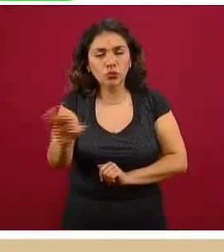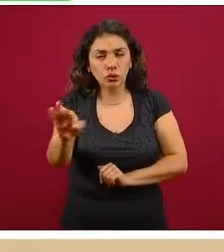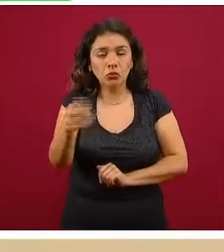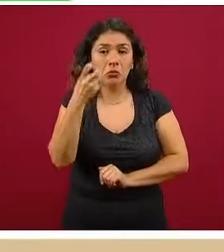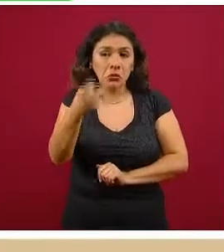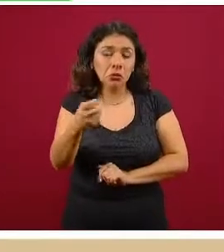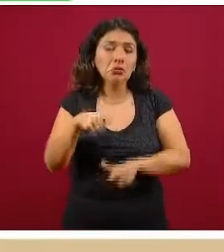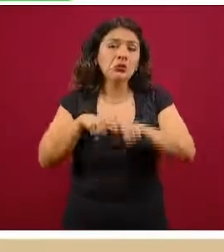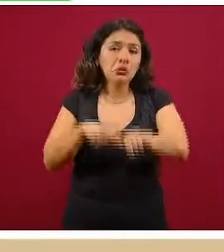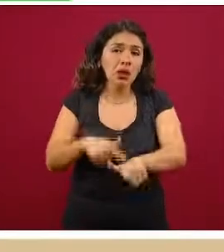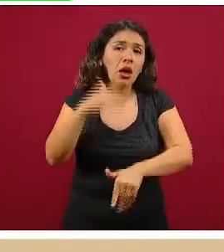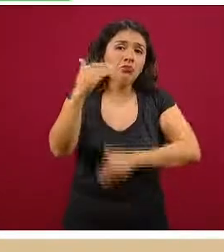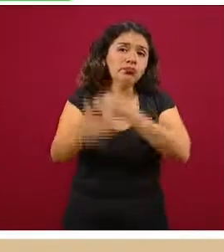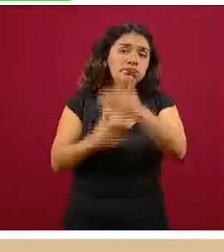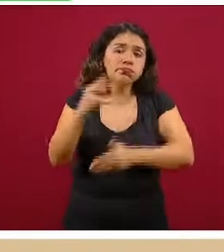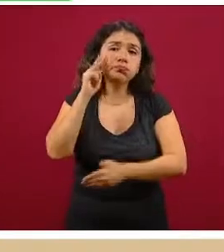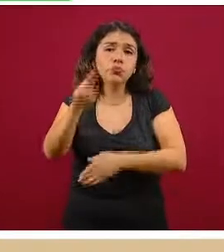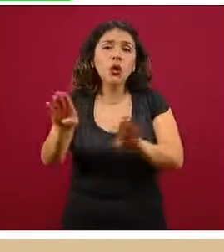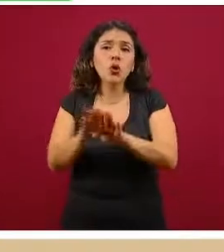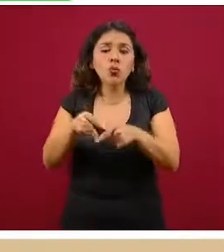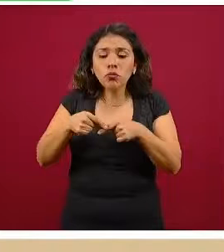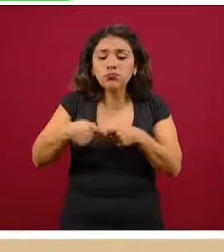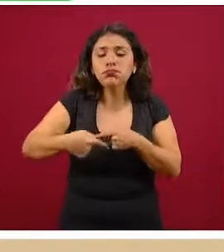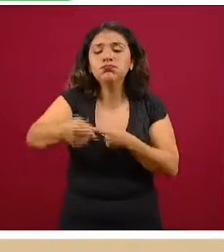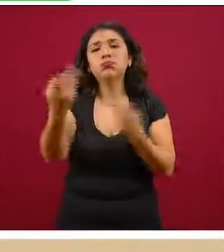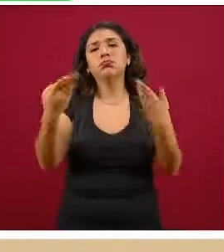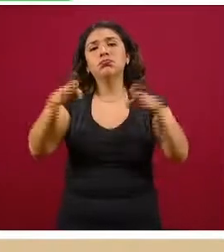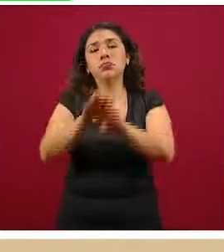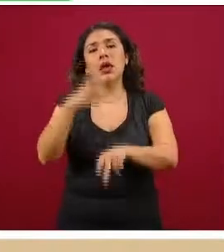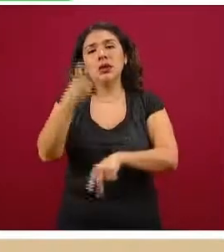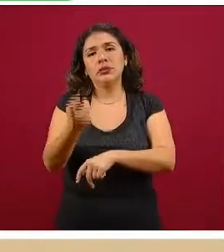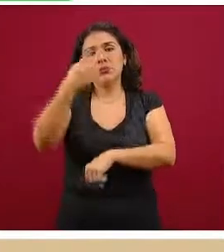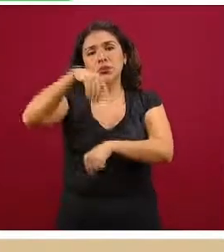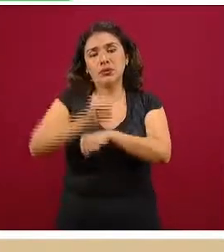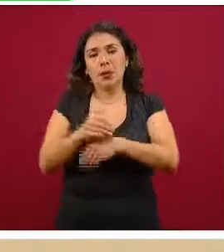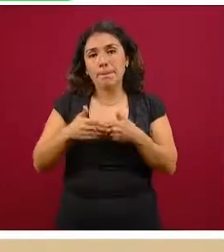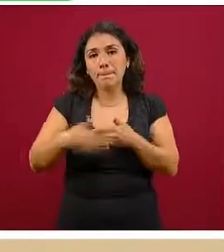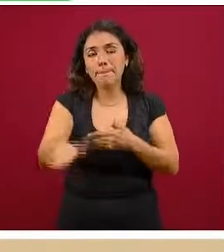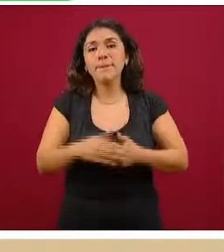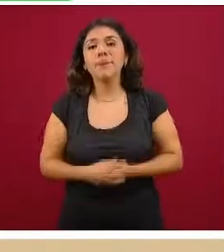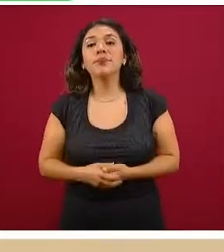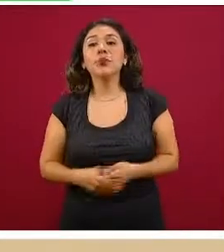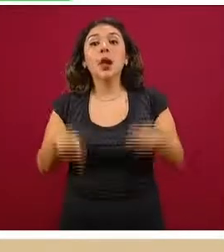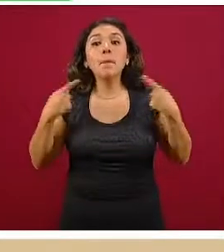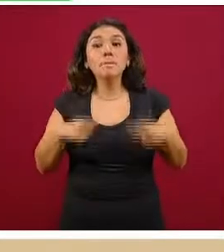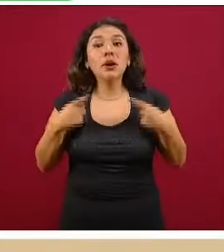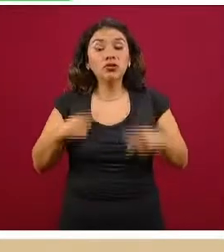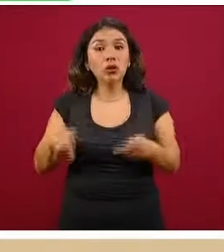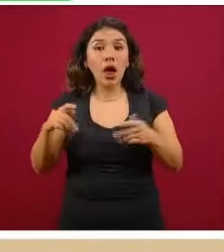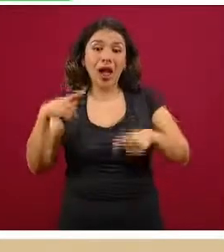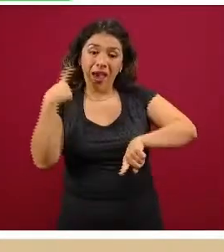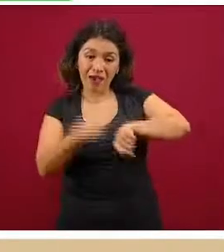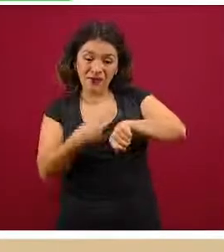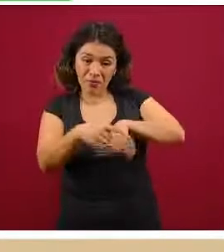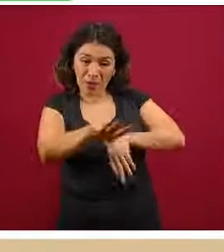estar viendo cómo se comporta de aquí al cierre de la semana. Las personas que se han recuperado,